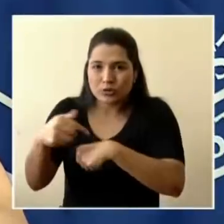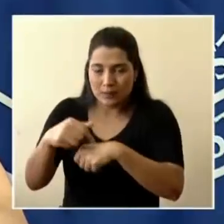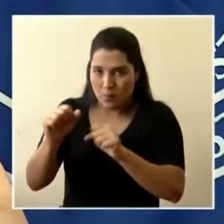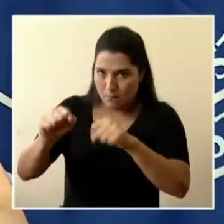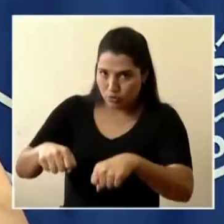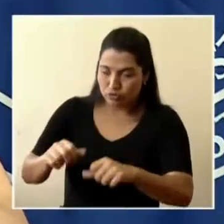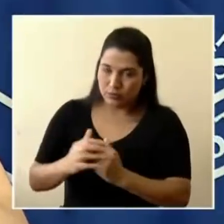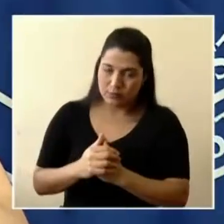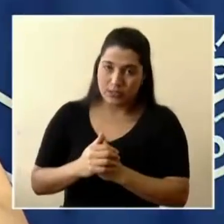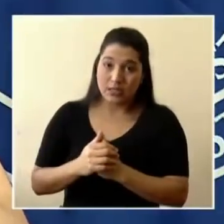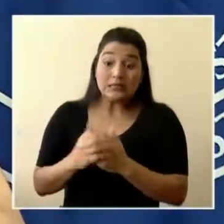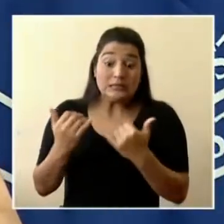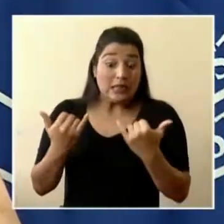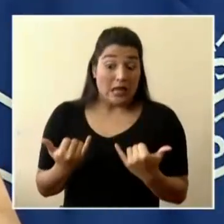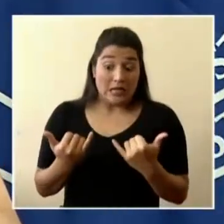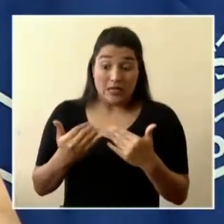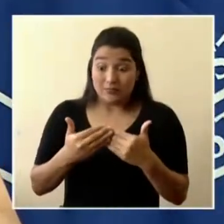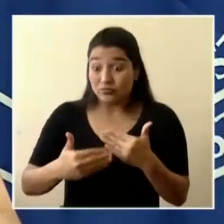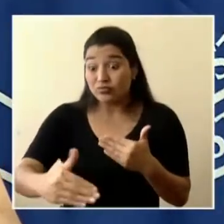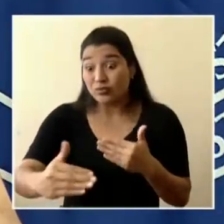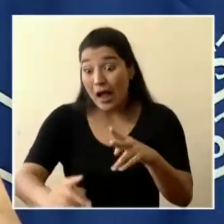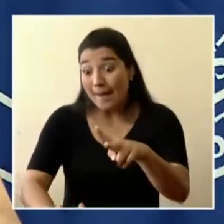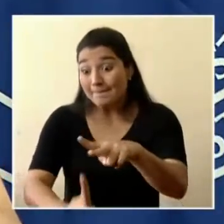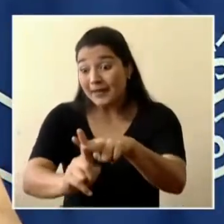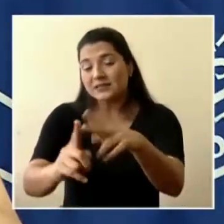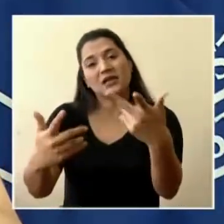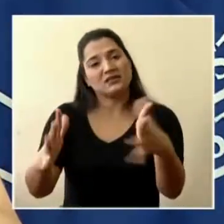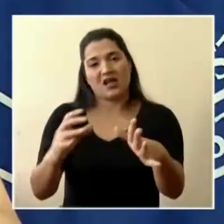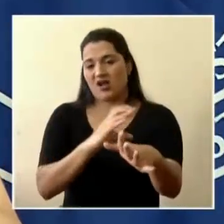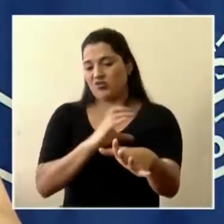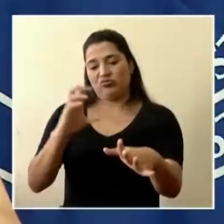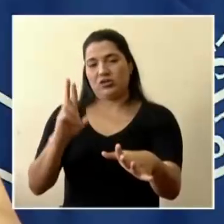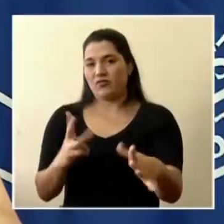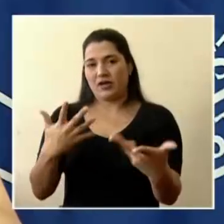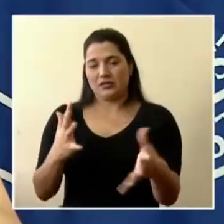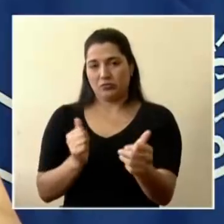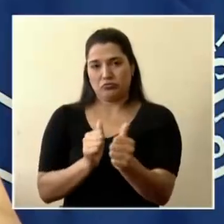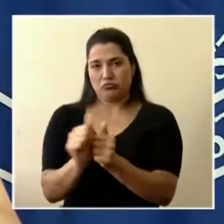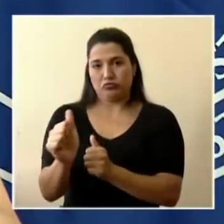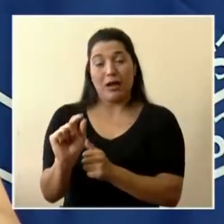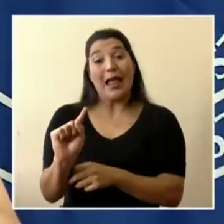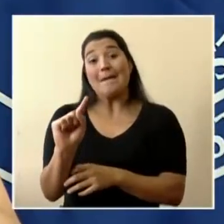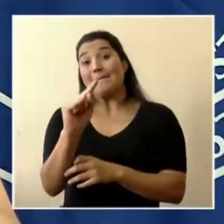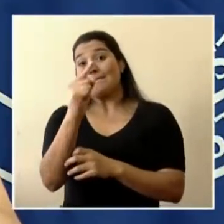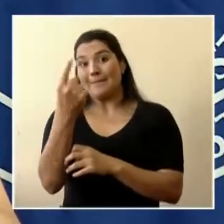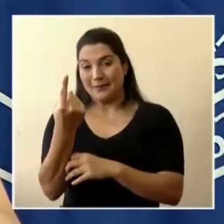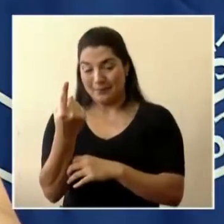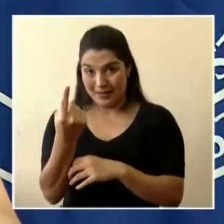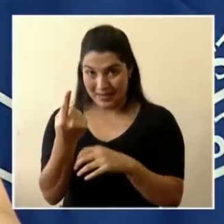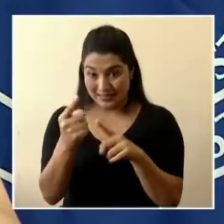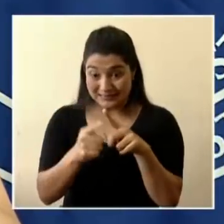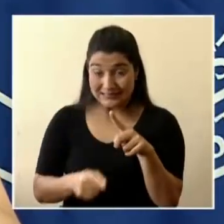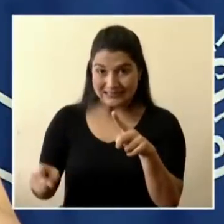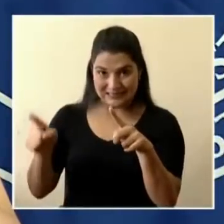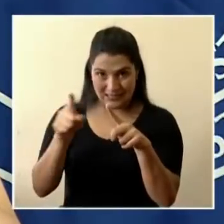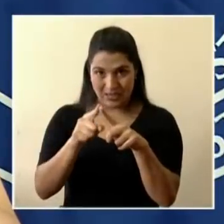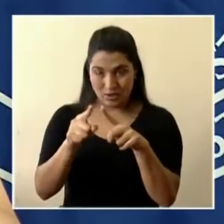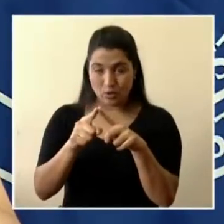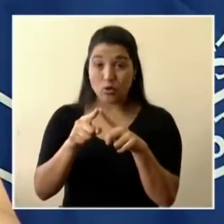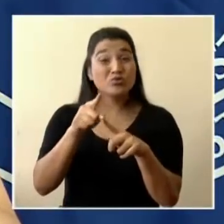que esté disponible ya hemos pasado lo más probable, obviamente, la primera ola pandémica. Recordemos también que pueden haber